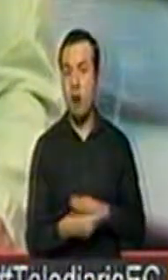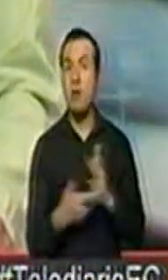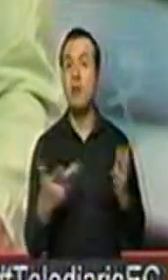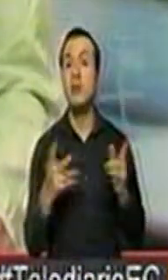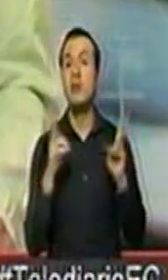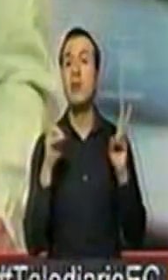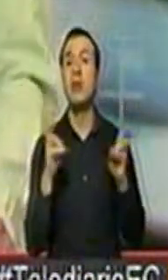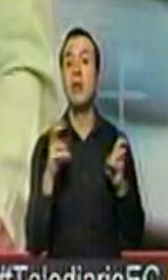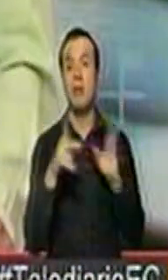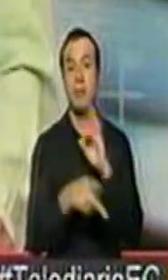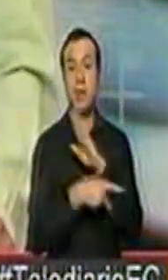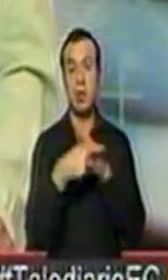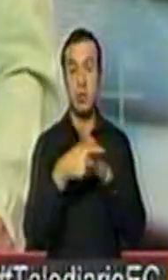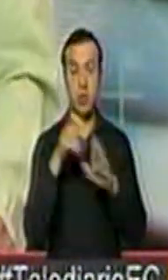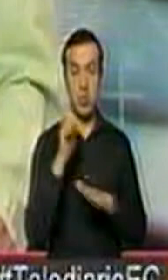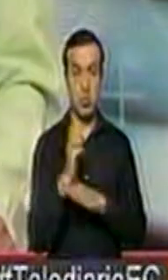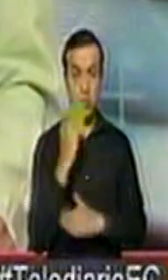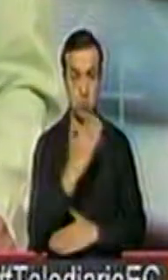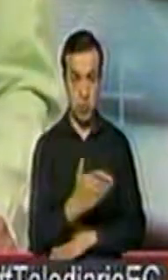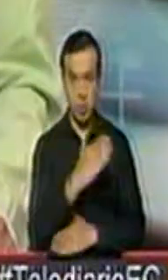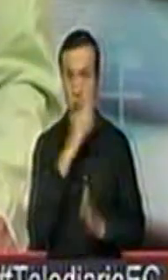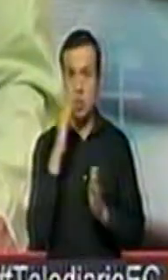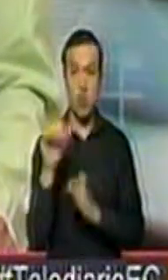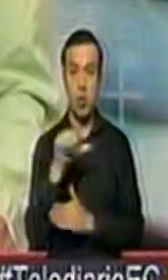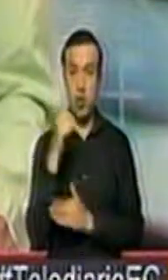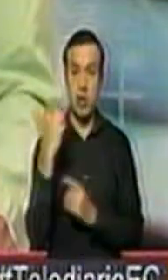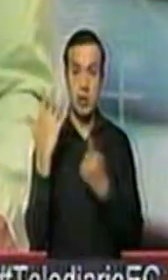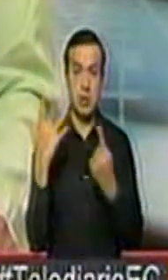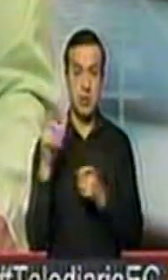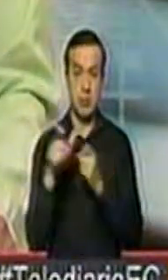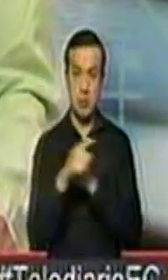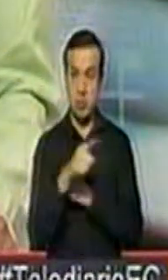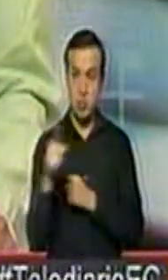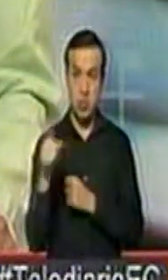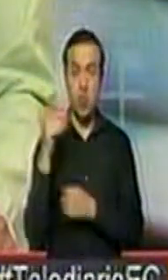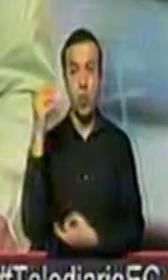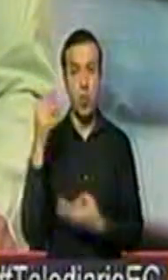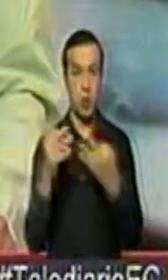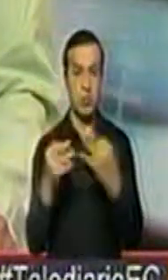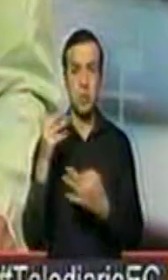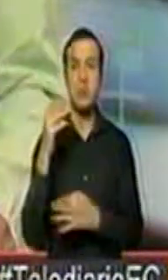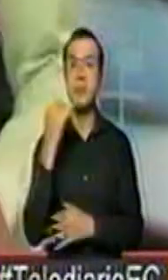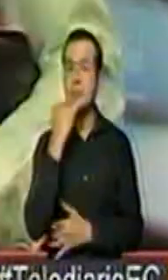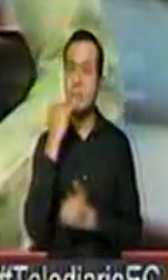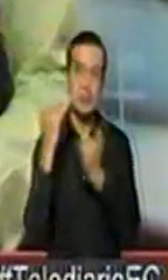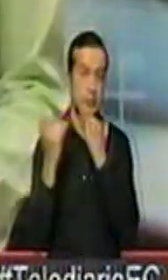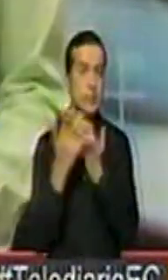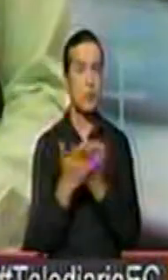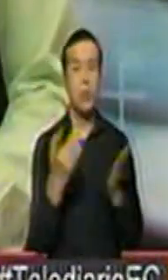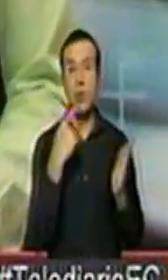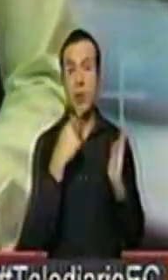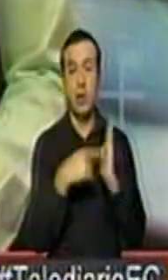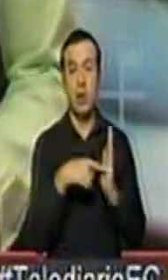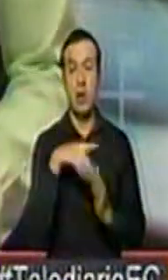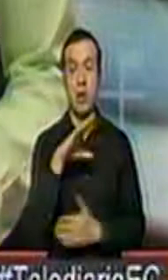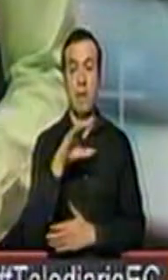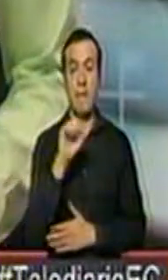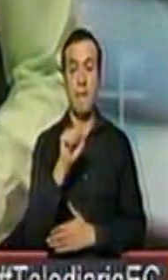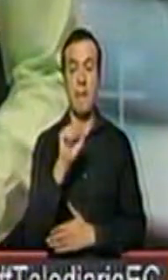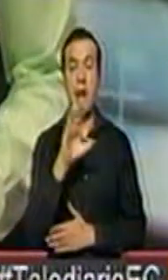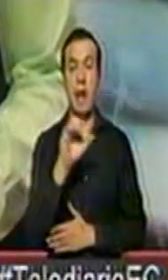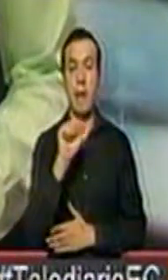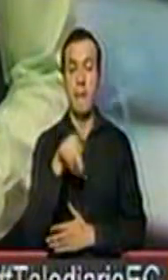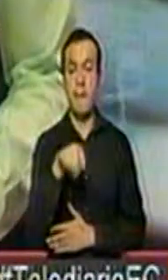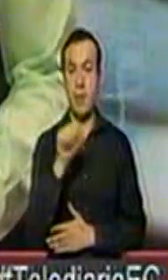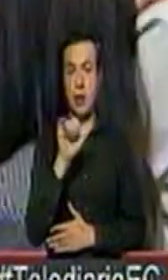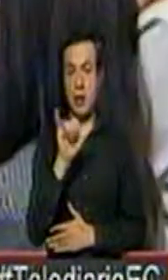el caso Petroecuador. Mientras, otras 6 personas irían a juicio por este delito, entre ellos Carlos Pareja